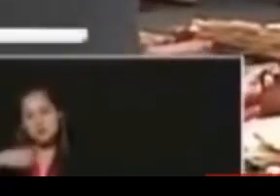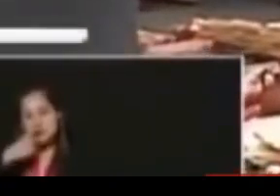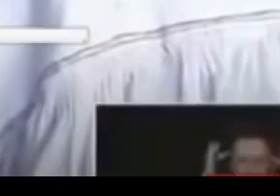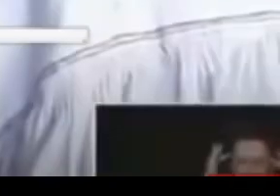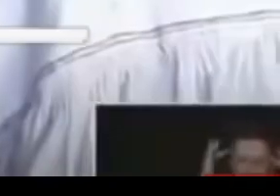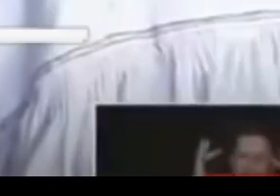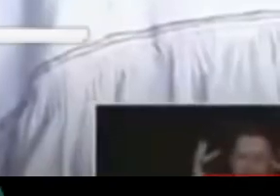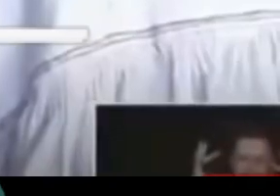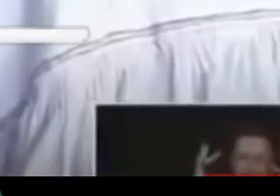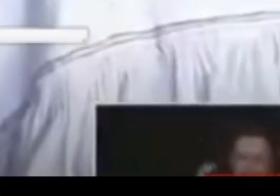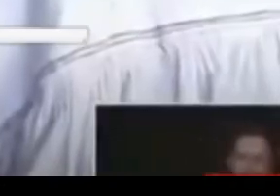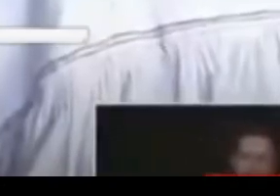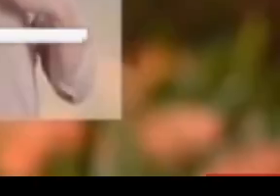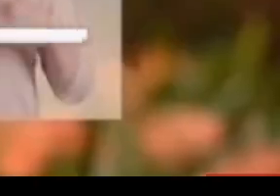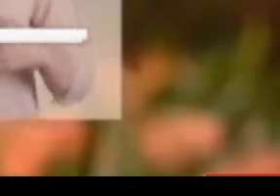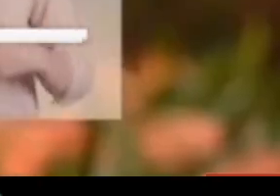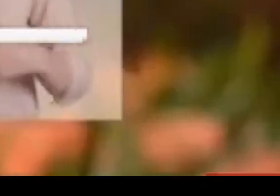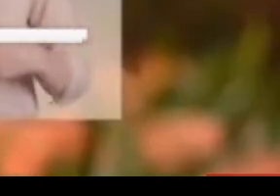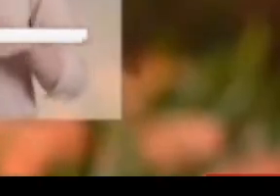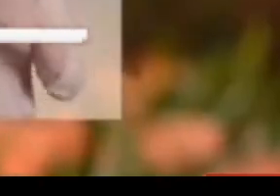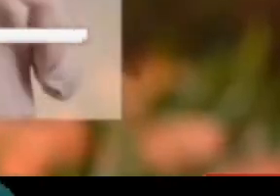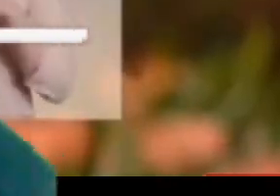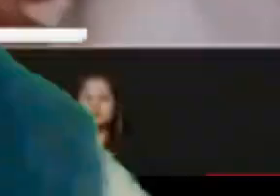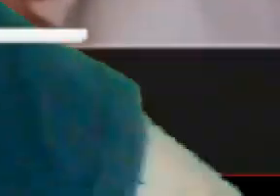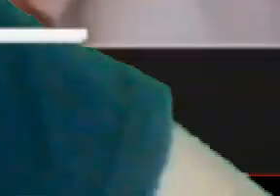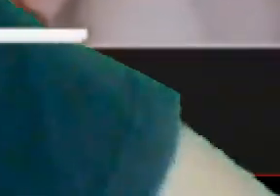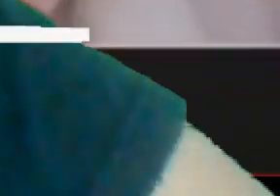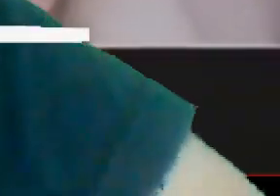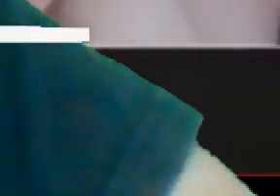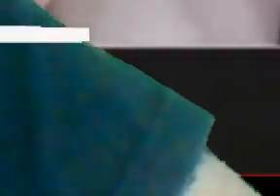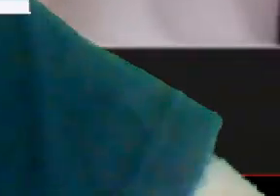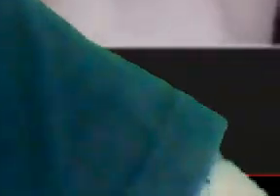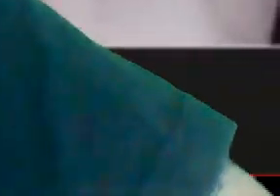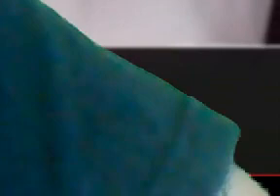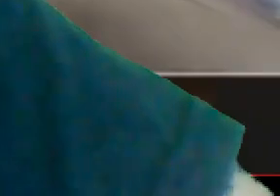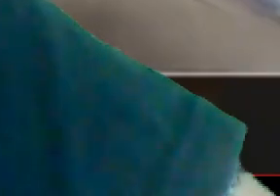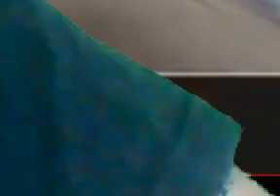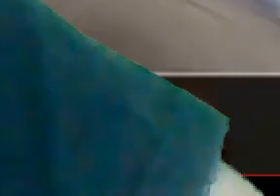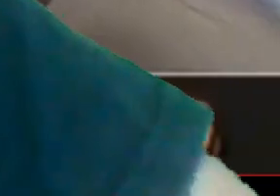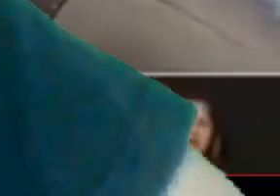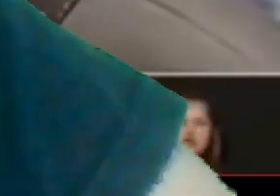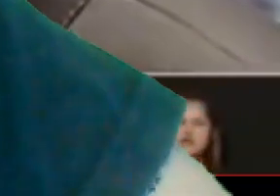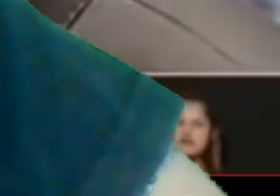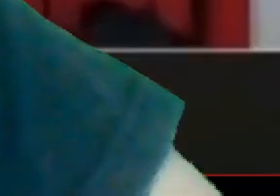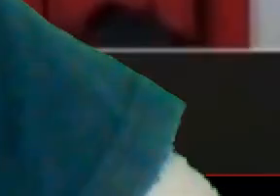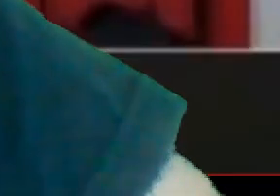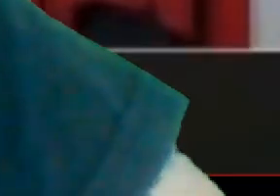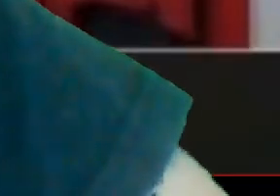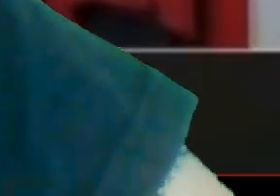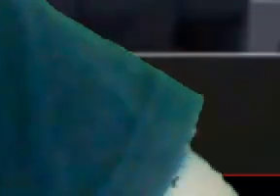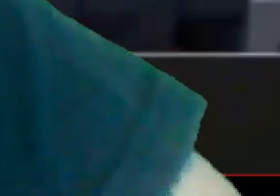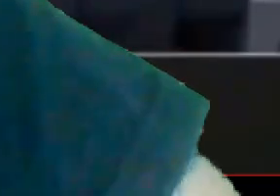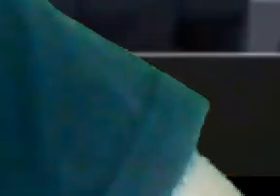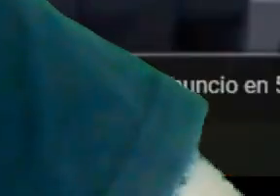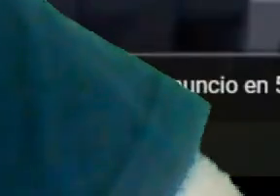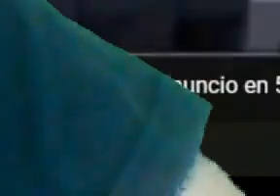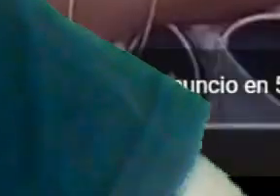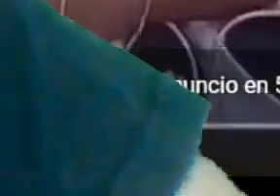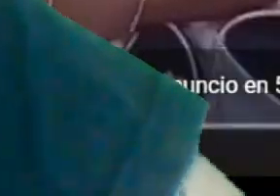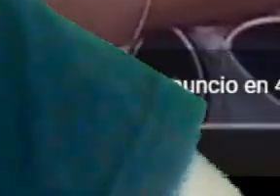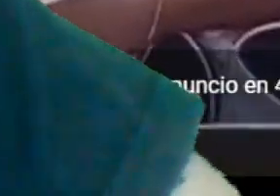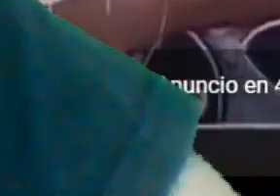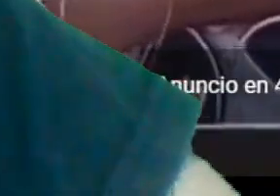o que él tiene otros datos, pues nuestro presidente ya no las trae todas consigo.